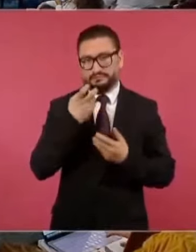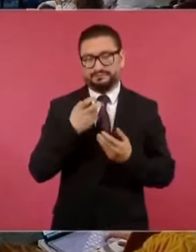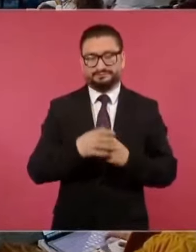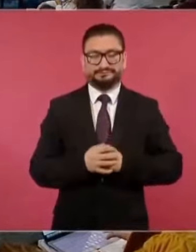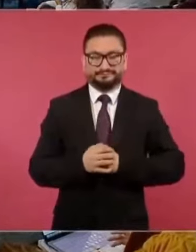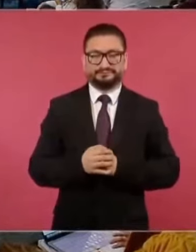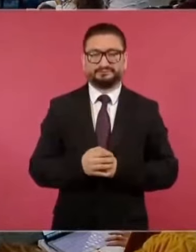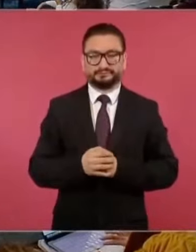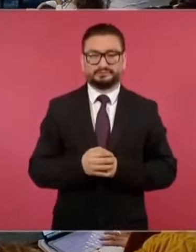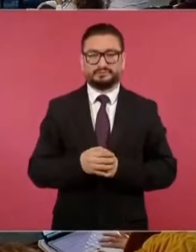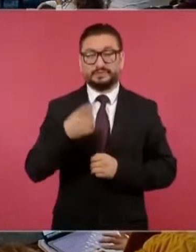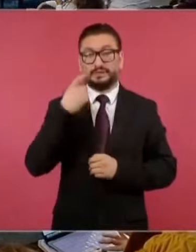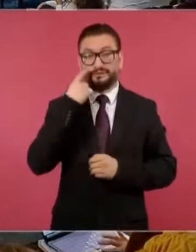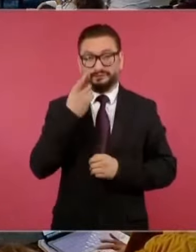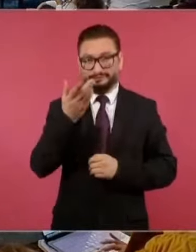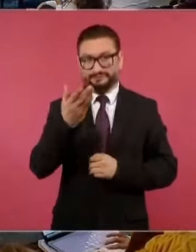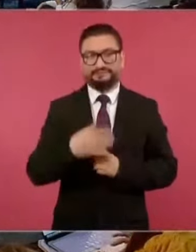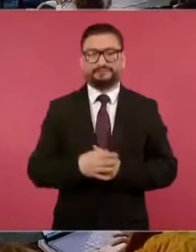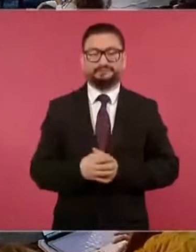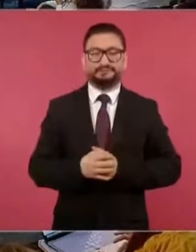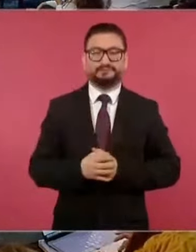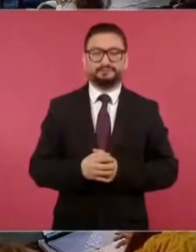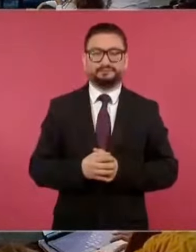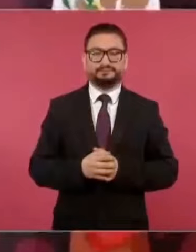Fíjese eso, fíjese.